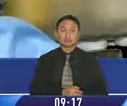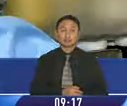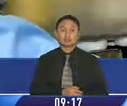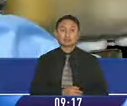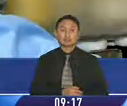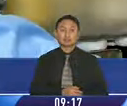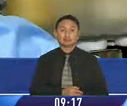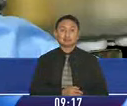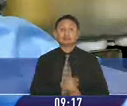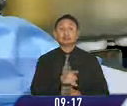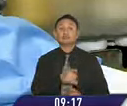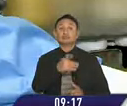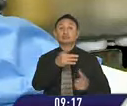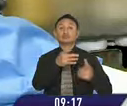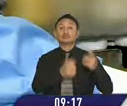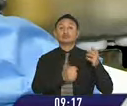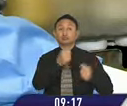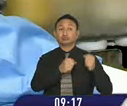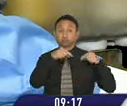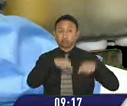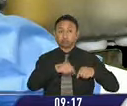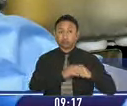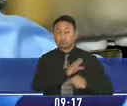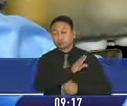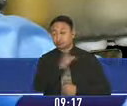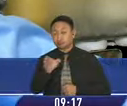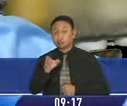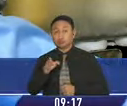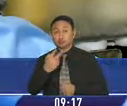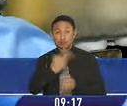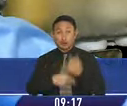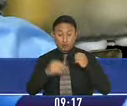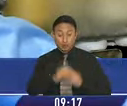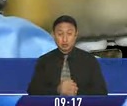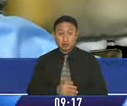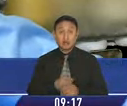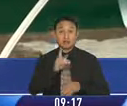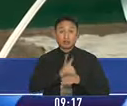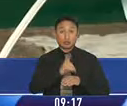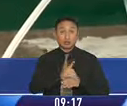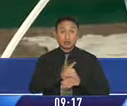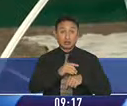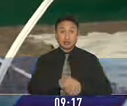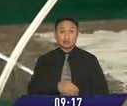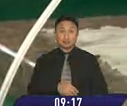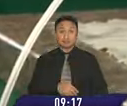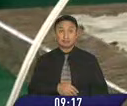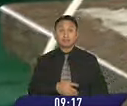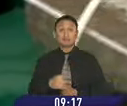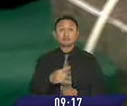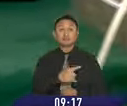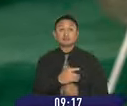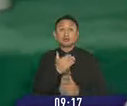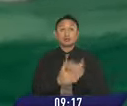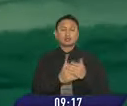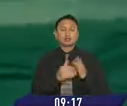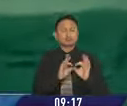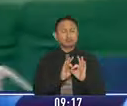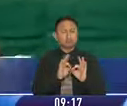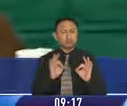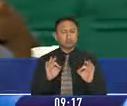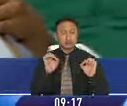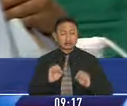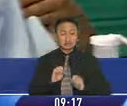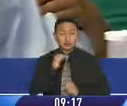Y esta leche nosotros la vamos a pasar directo a su bebé de acuerdo a la indicación del médico. El proceso es totalmente esterilizado y libre